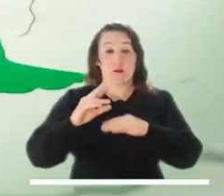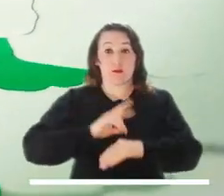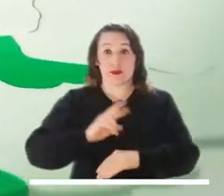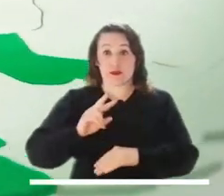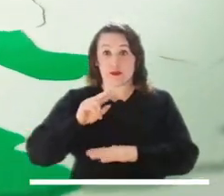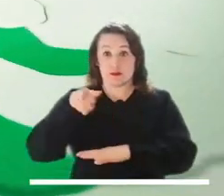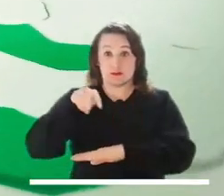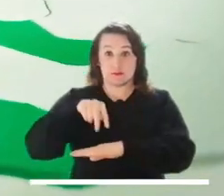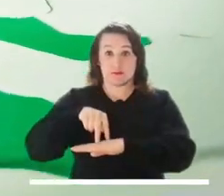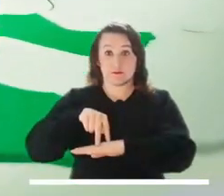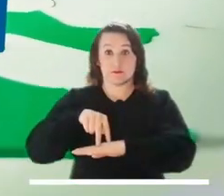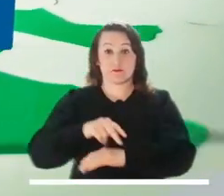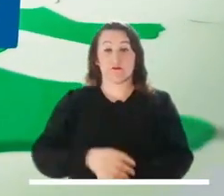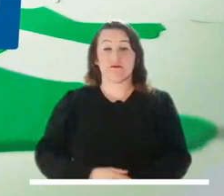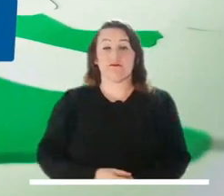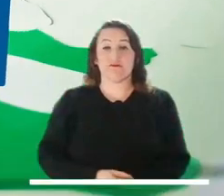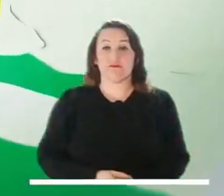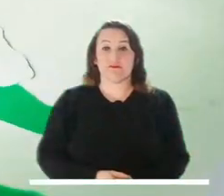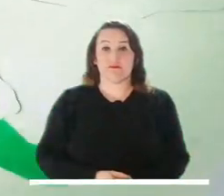del Cauca y Nariño.